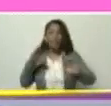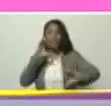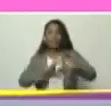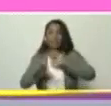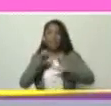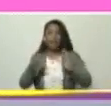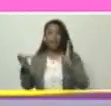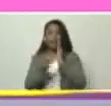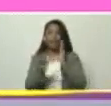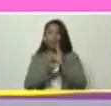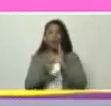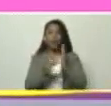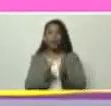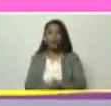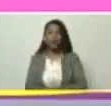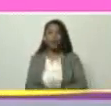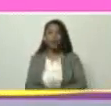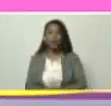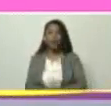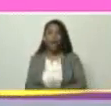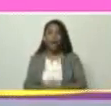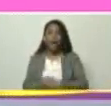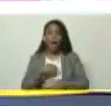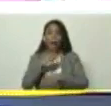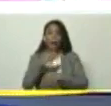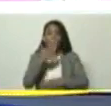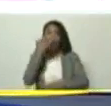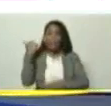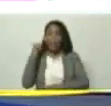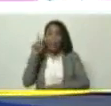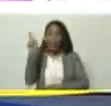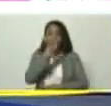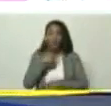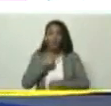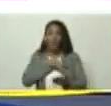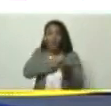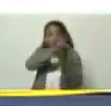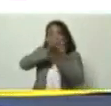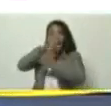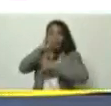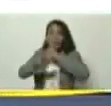tecnología. Hace un mes yo estuve en una gira internacional